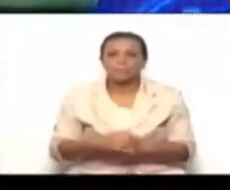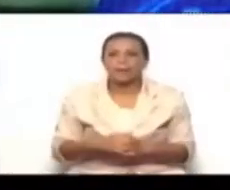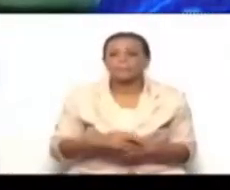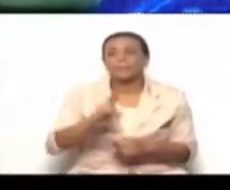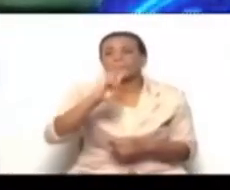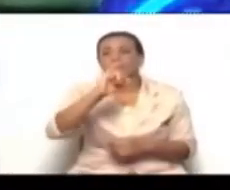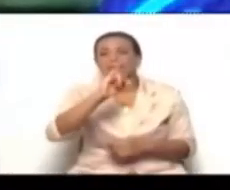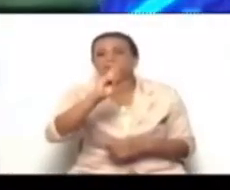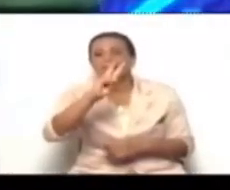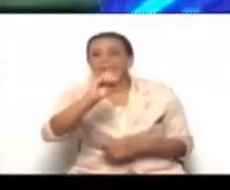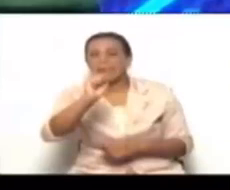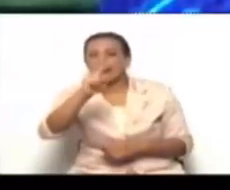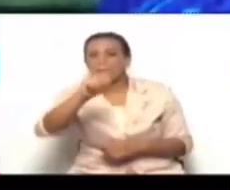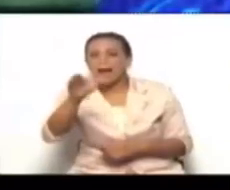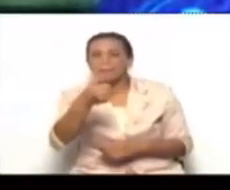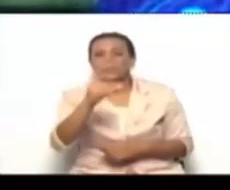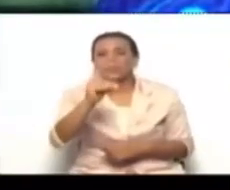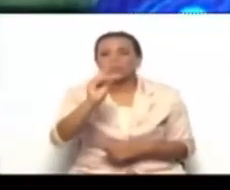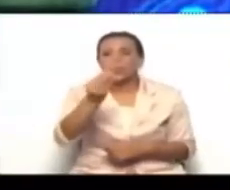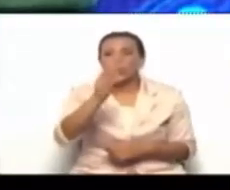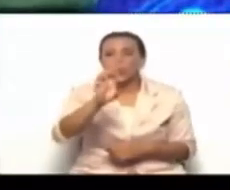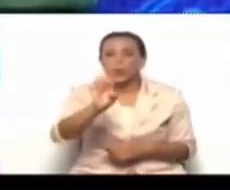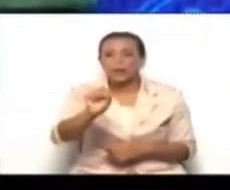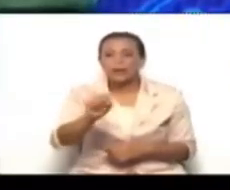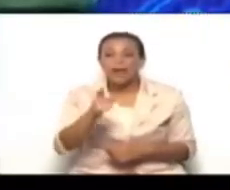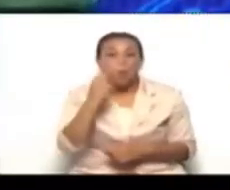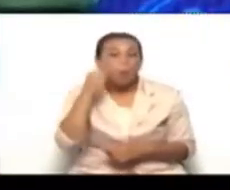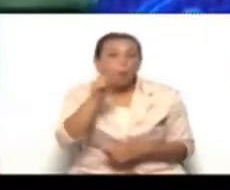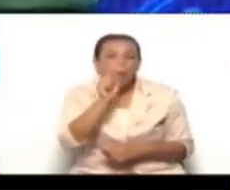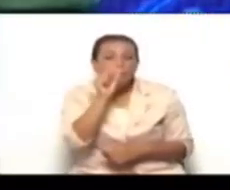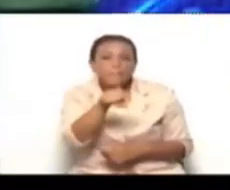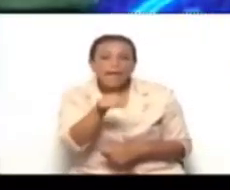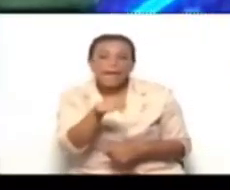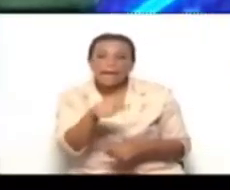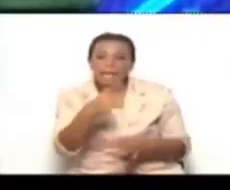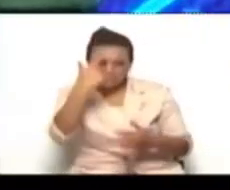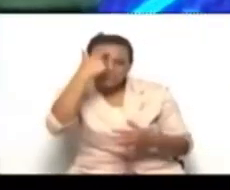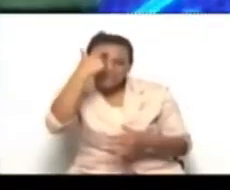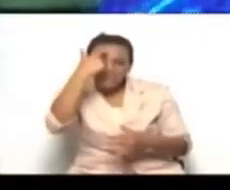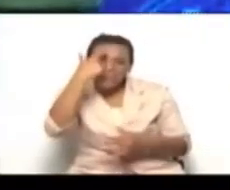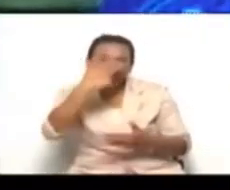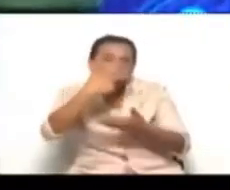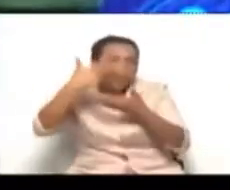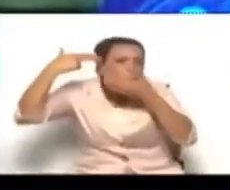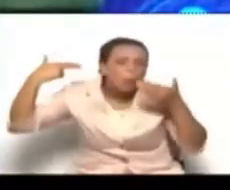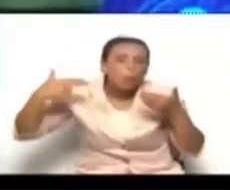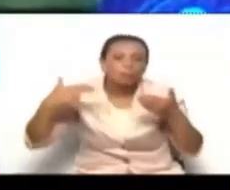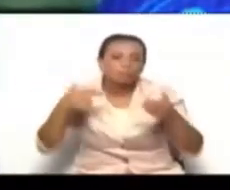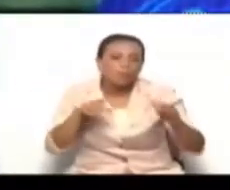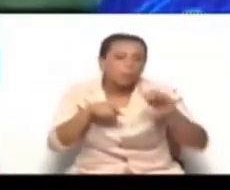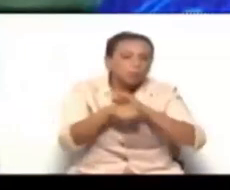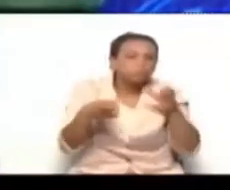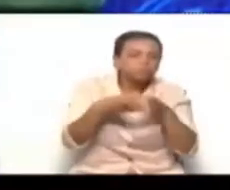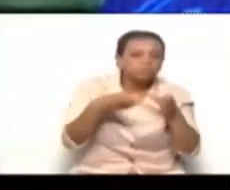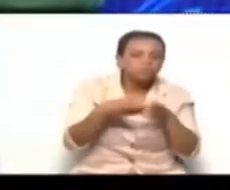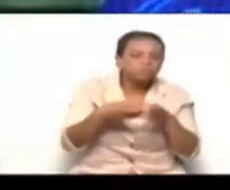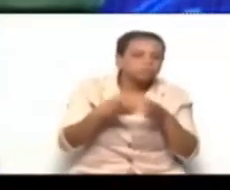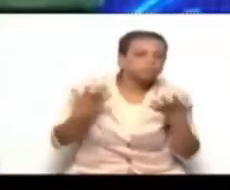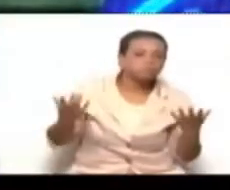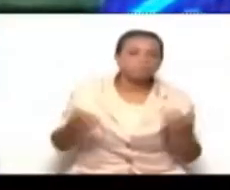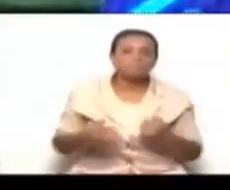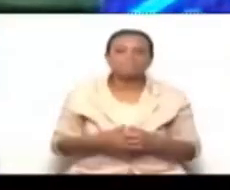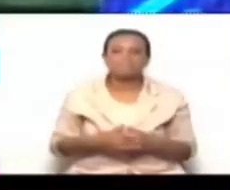paramilitarismo. Noticias Caracol es el tapadero de los crímenes del narcotráfico y del paramilitarismo. Es